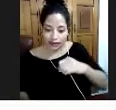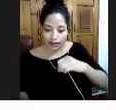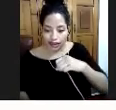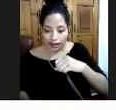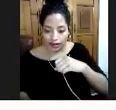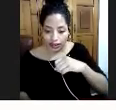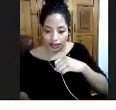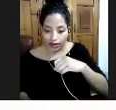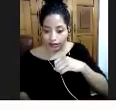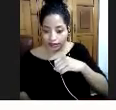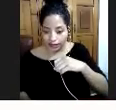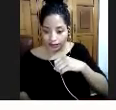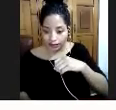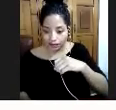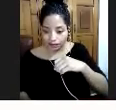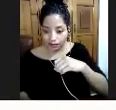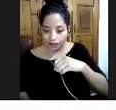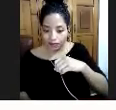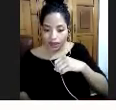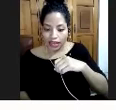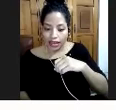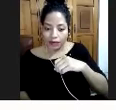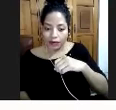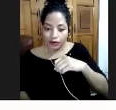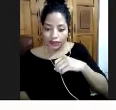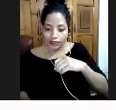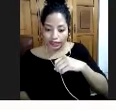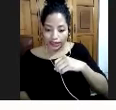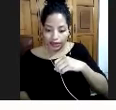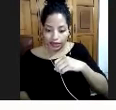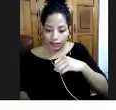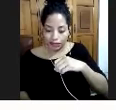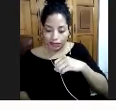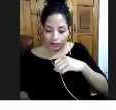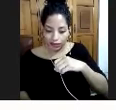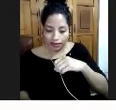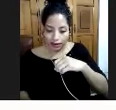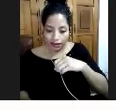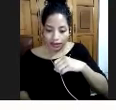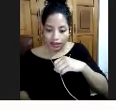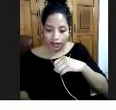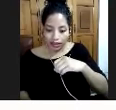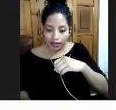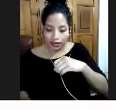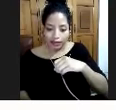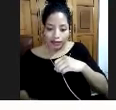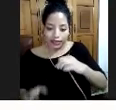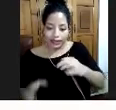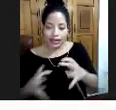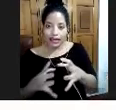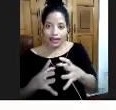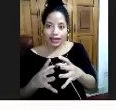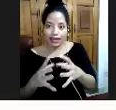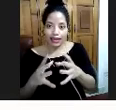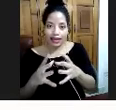hayan ingresado. Es muy importante saber también